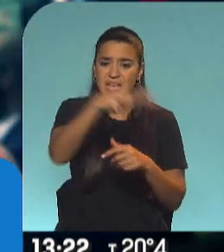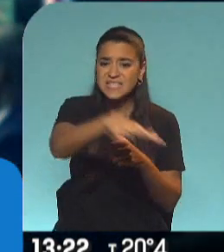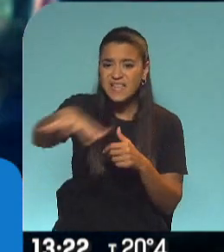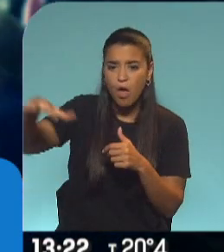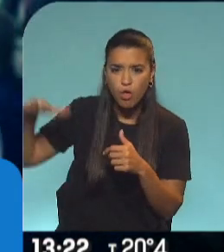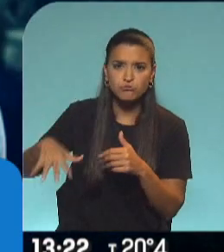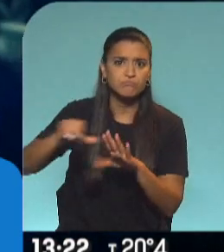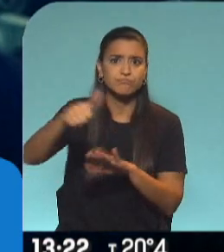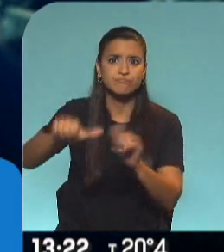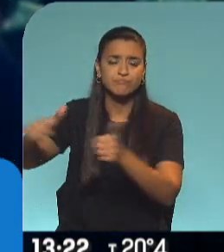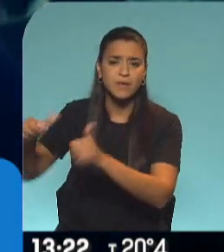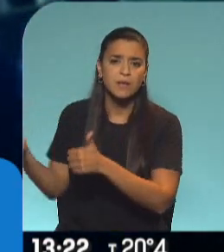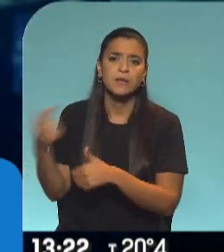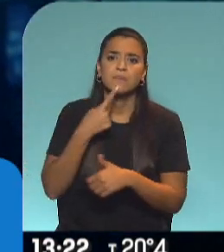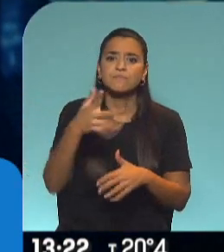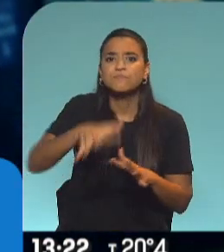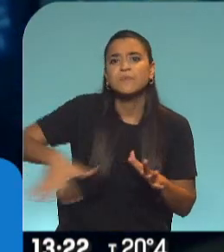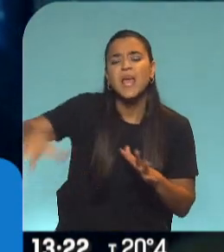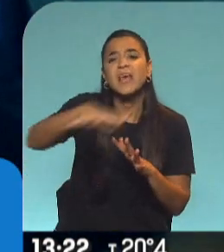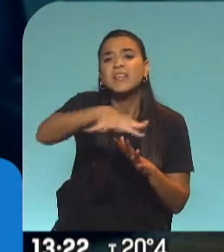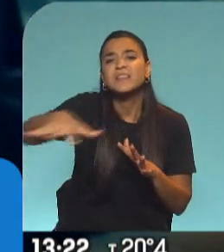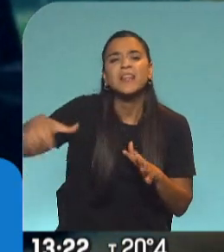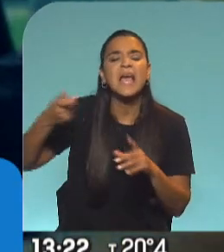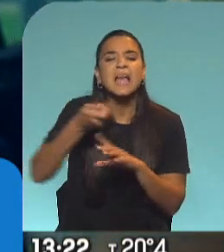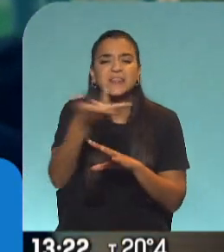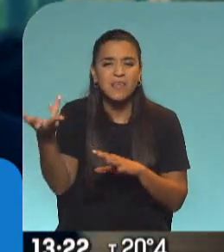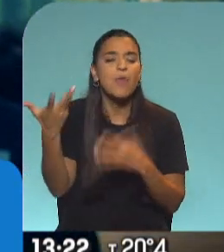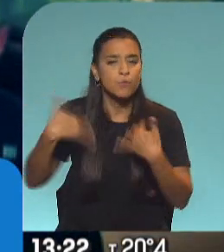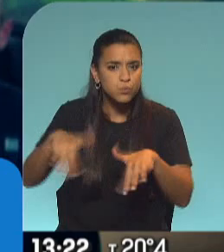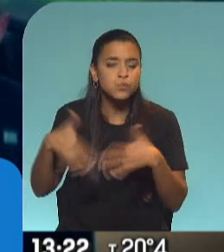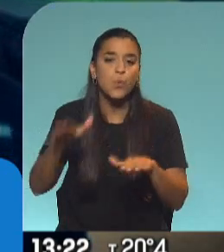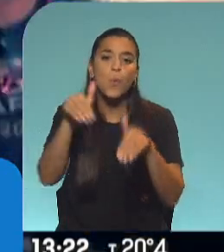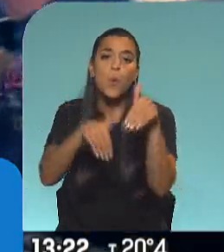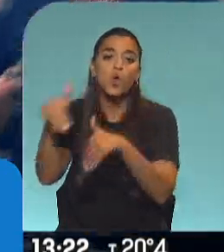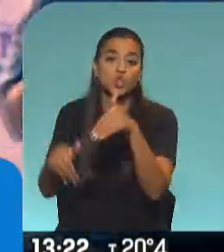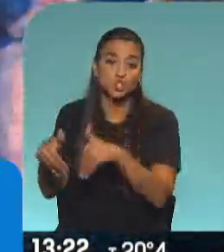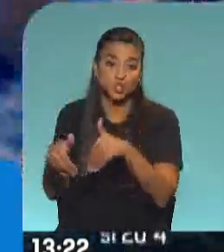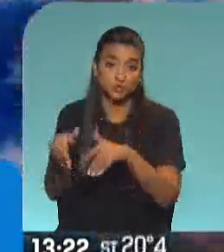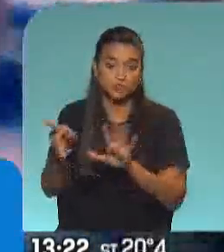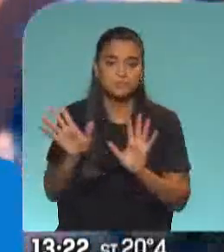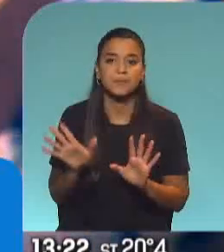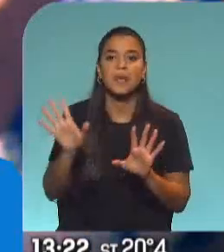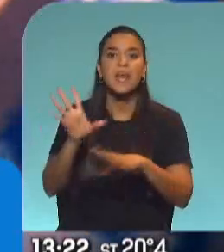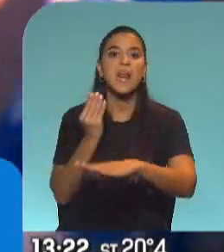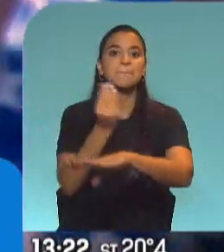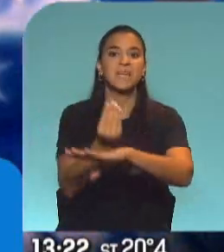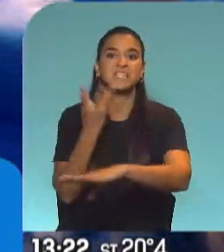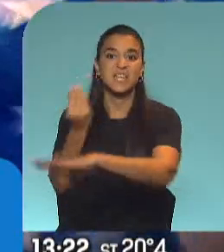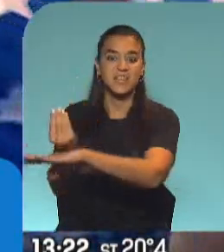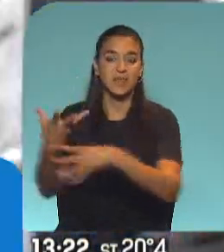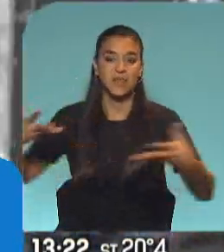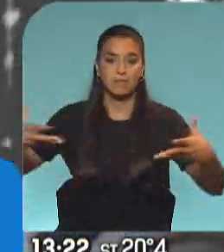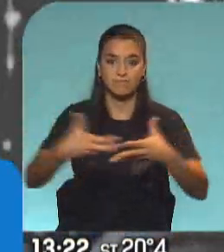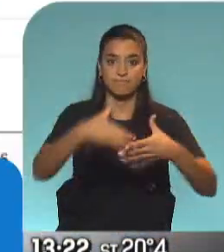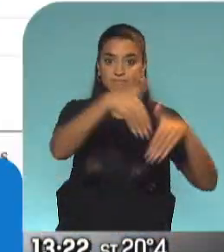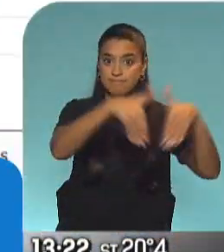disputados, los denominados swing states, que otorgan una cantidad importante de votos electorales, es decir, de representantes en el colegio